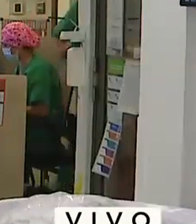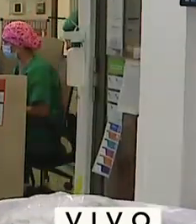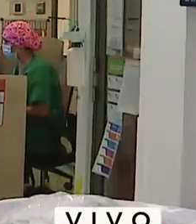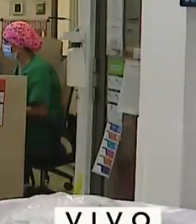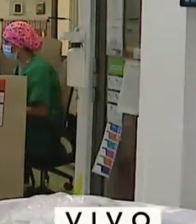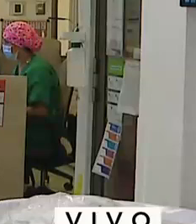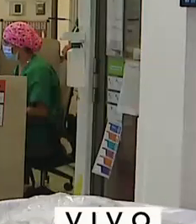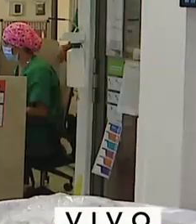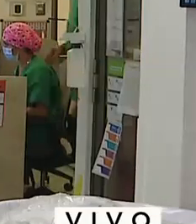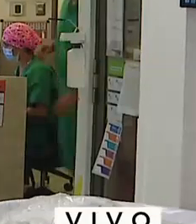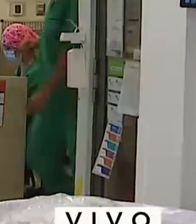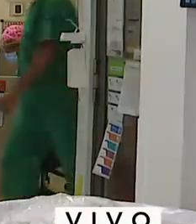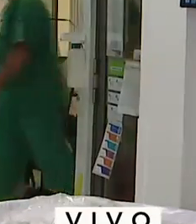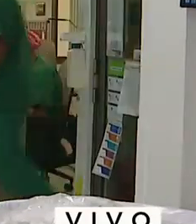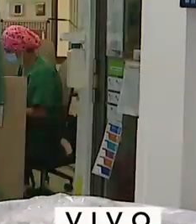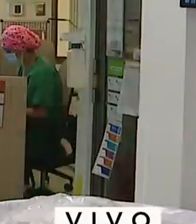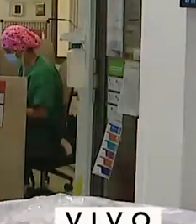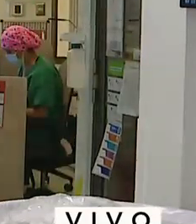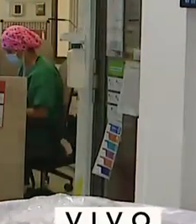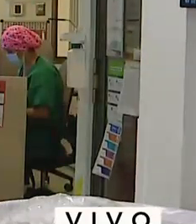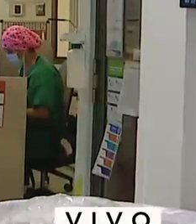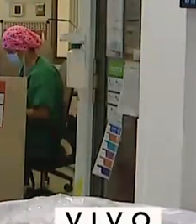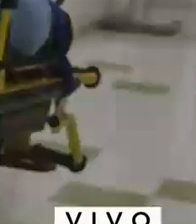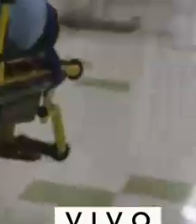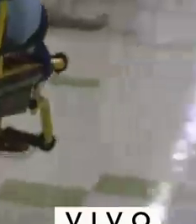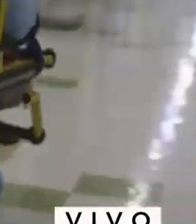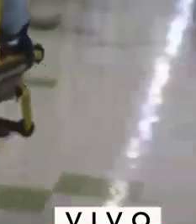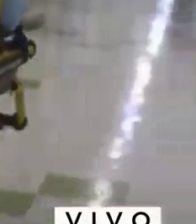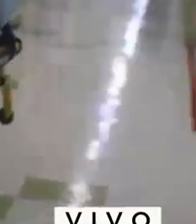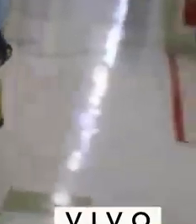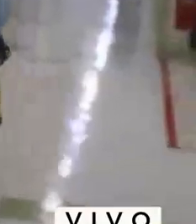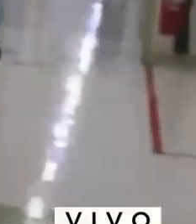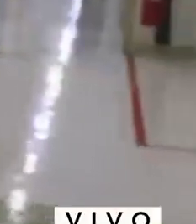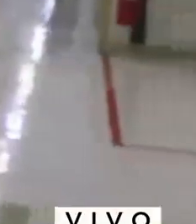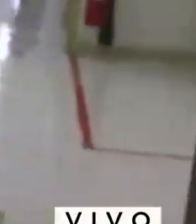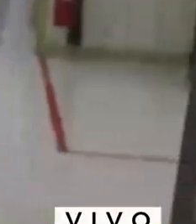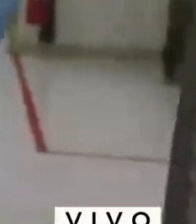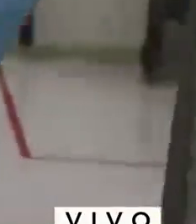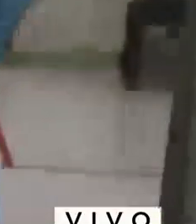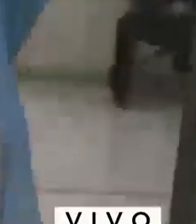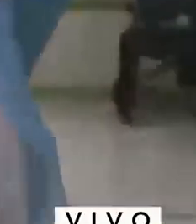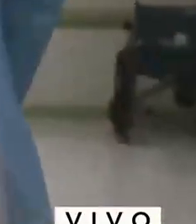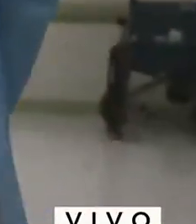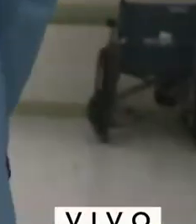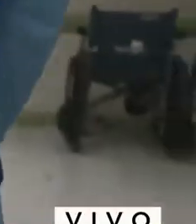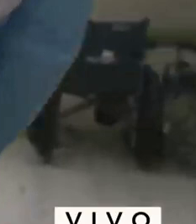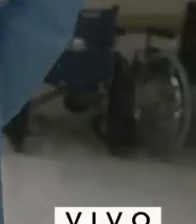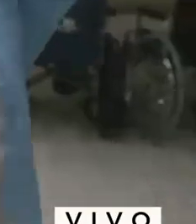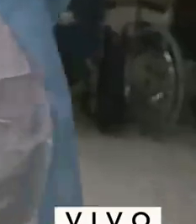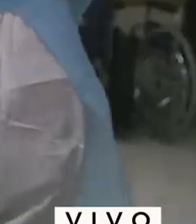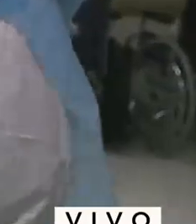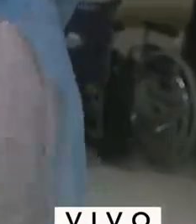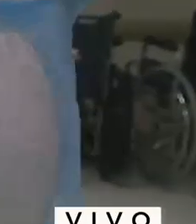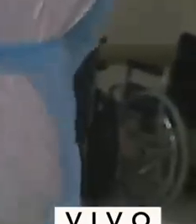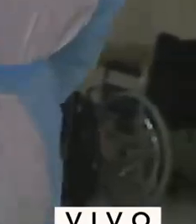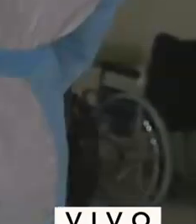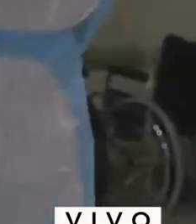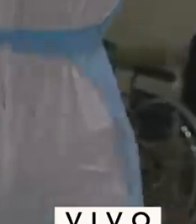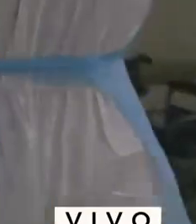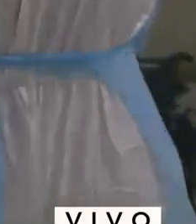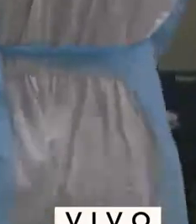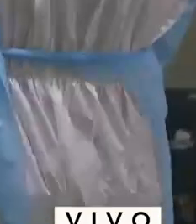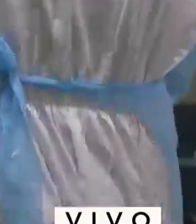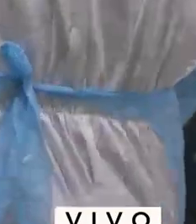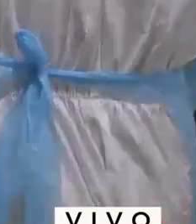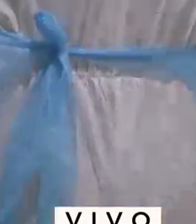últimas 24 horas, casi 2.000. Y sigue la tendencia al alza con el número de contagios que, por lo menos en la